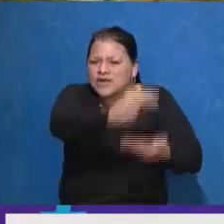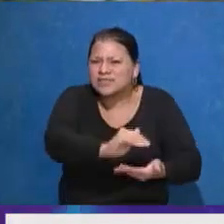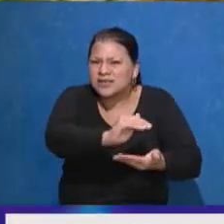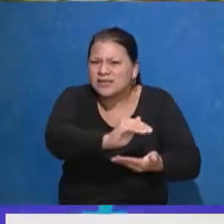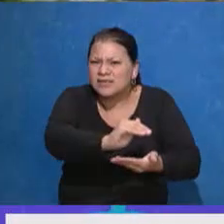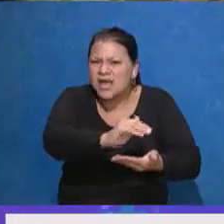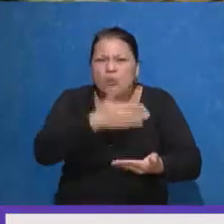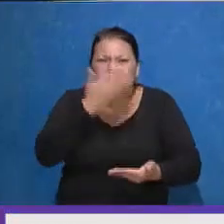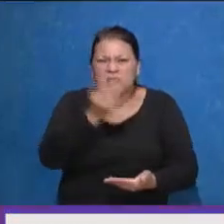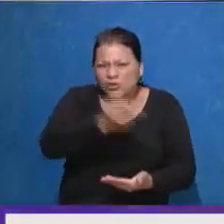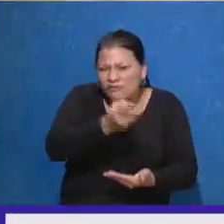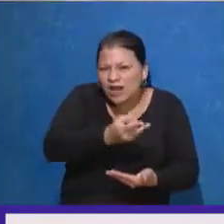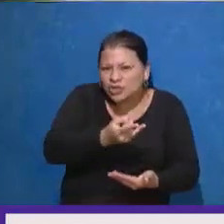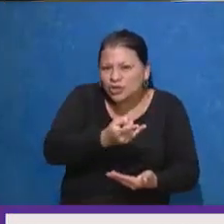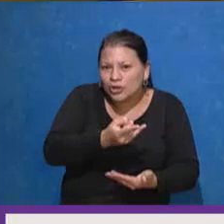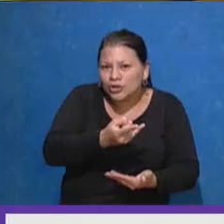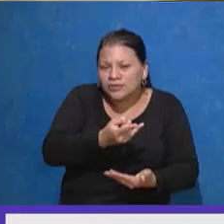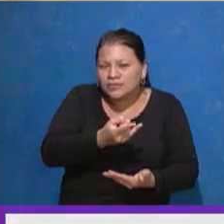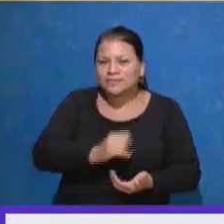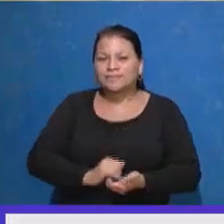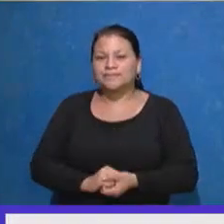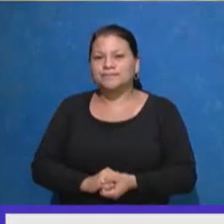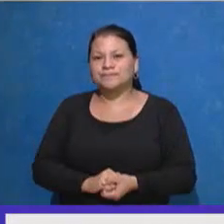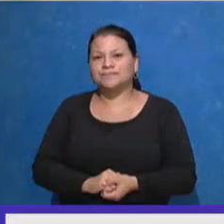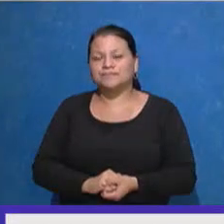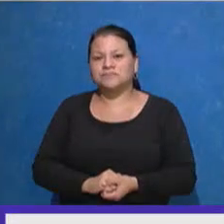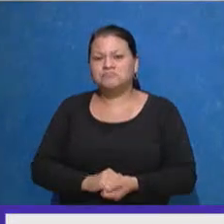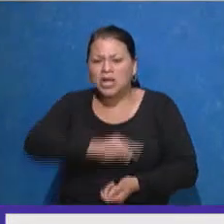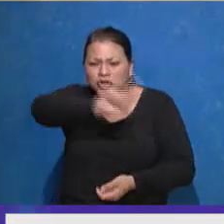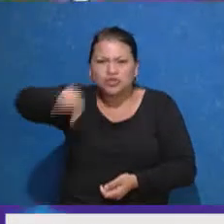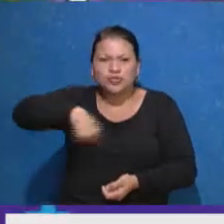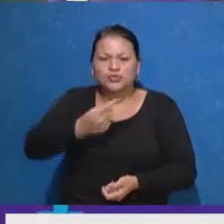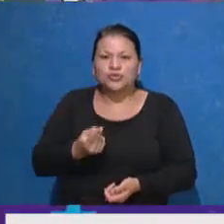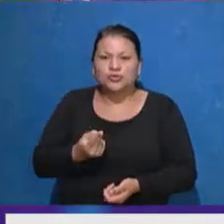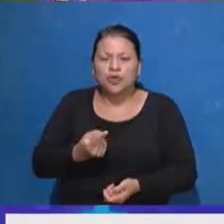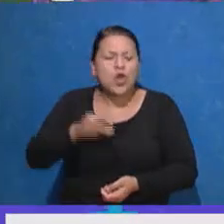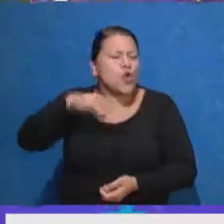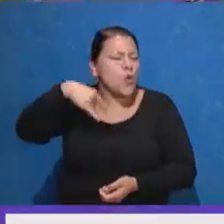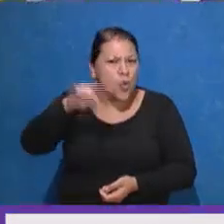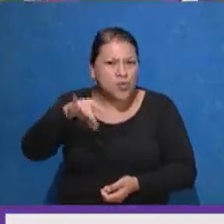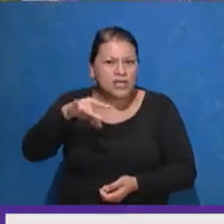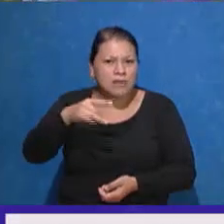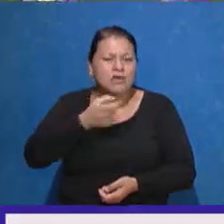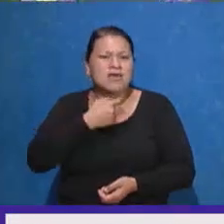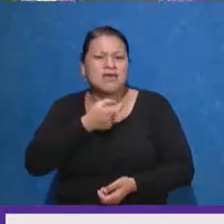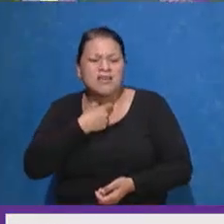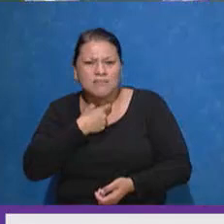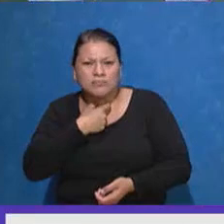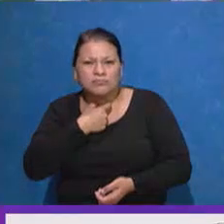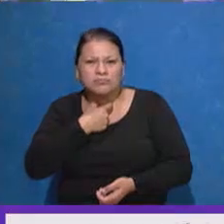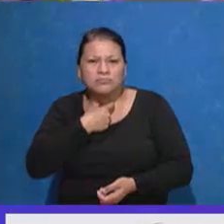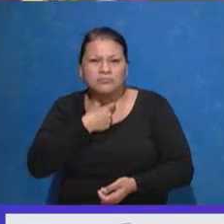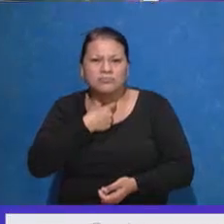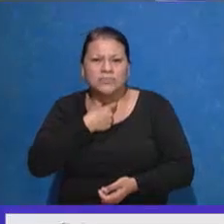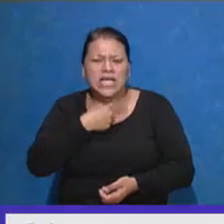un falso testimonio donde nosotros lo único que queremos es